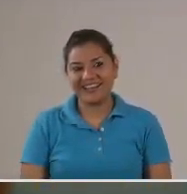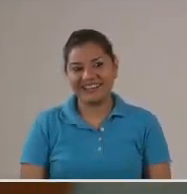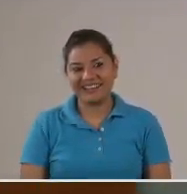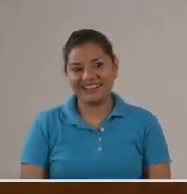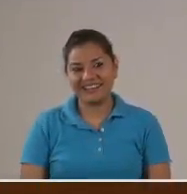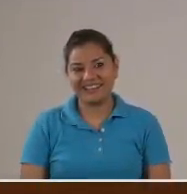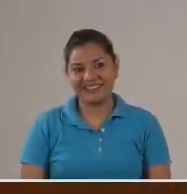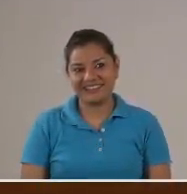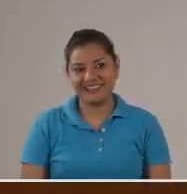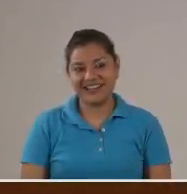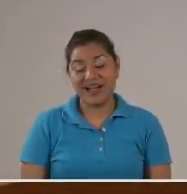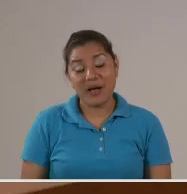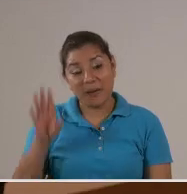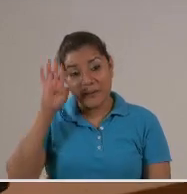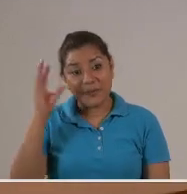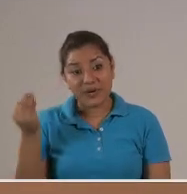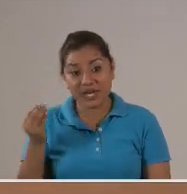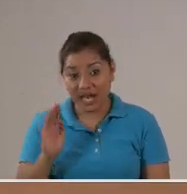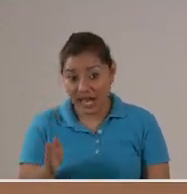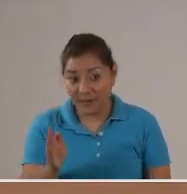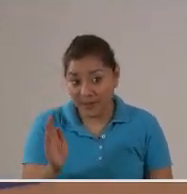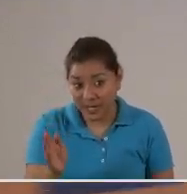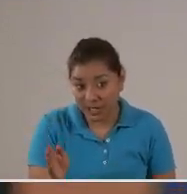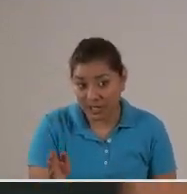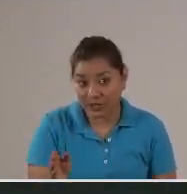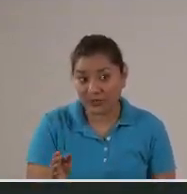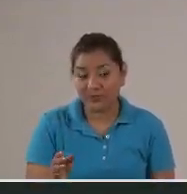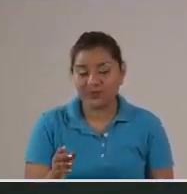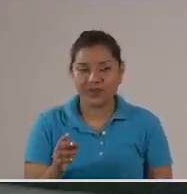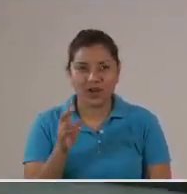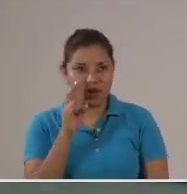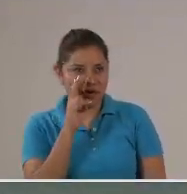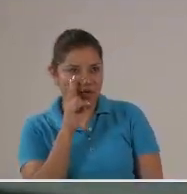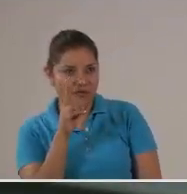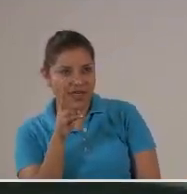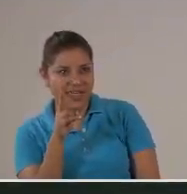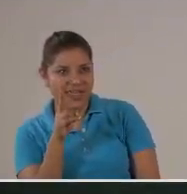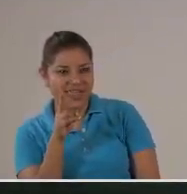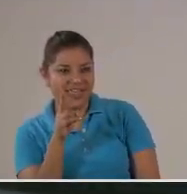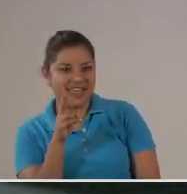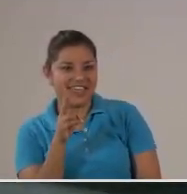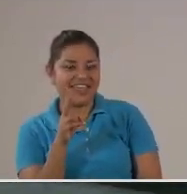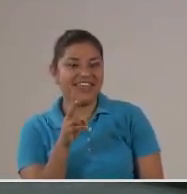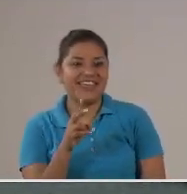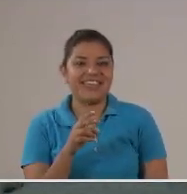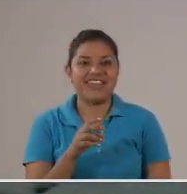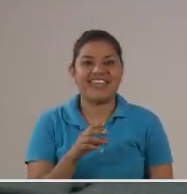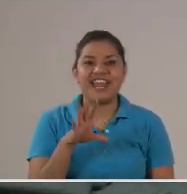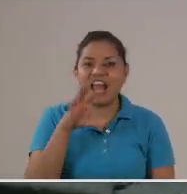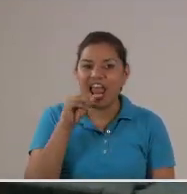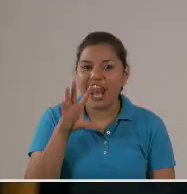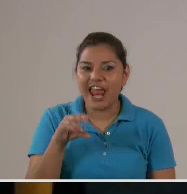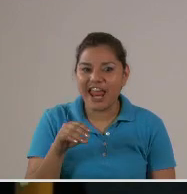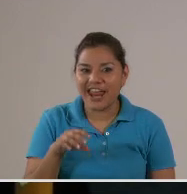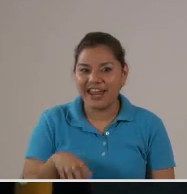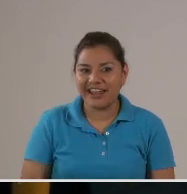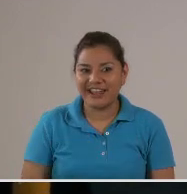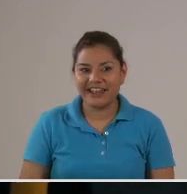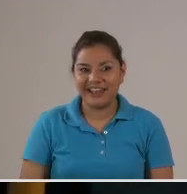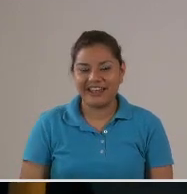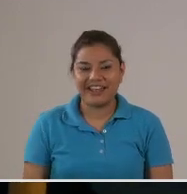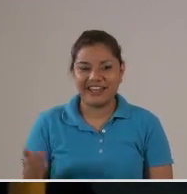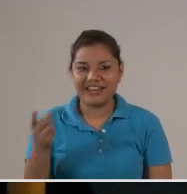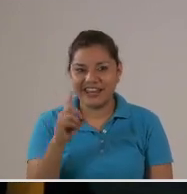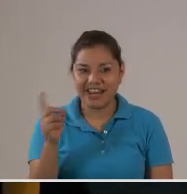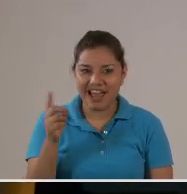tienen alma su Chucho tiene alma por qué cree que lo reconoce él solo lo mira a usted y le